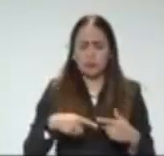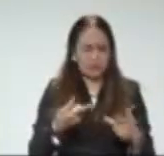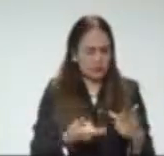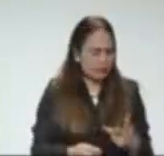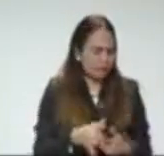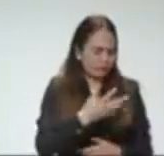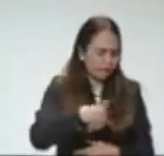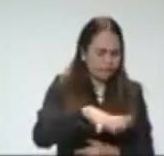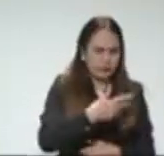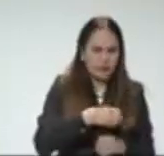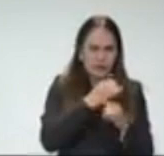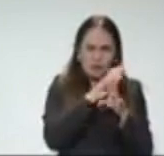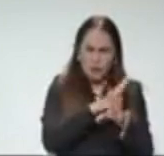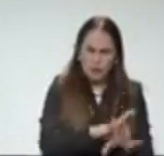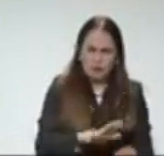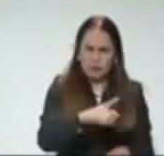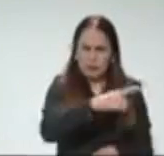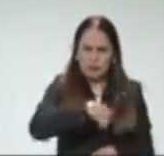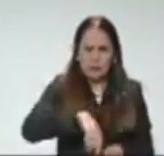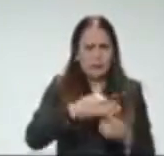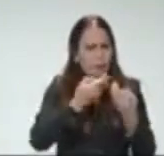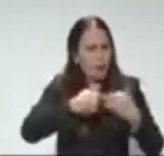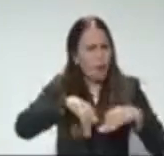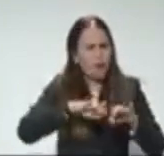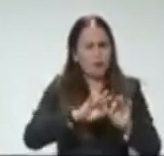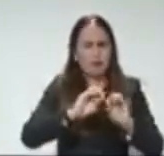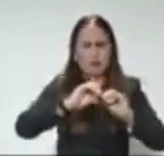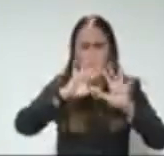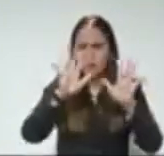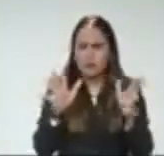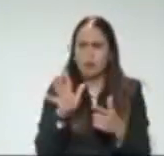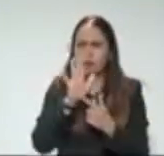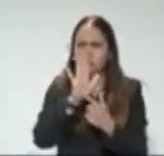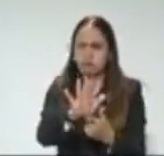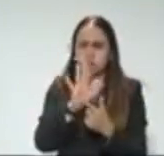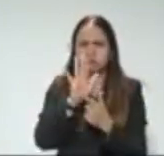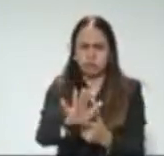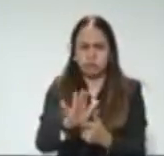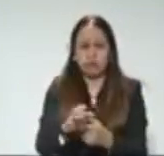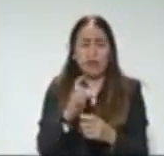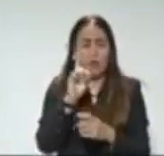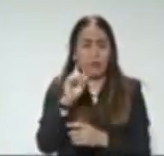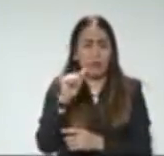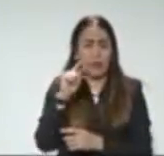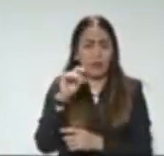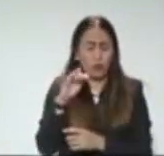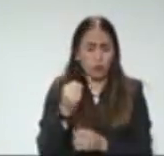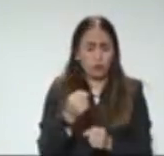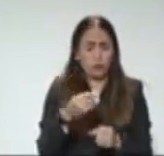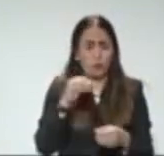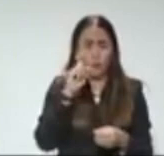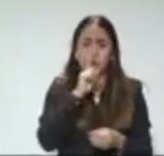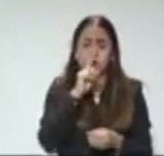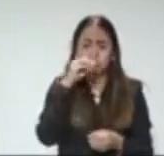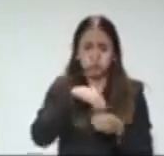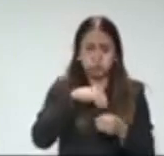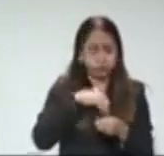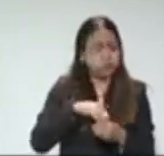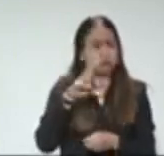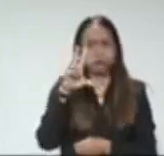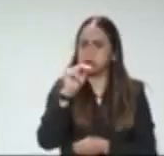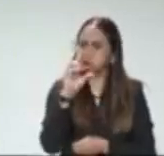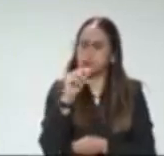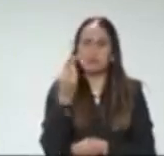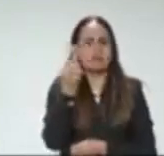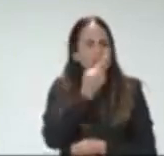justamente la transparencia y el compartir los datos y un acceso abierto estos datos lo que permite es que